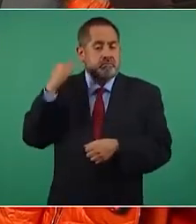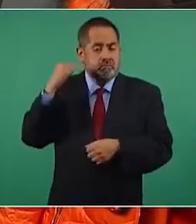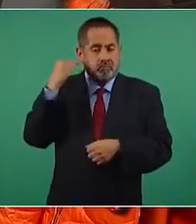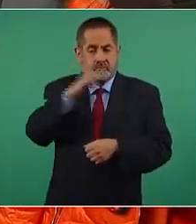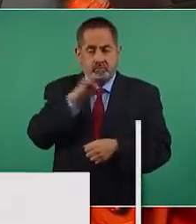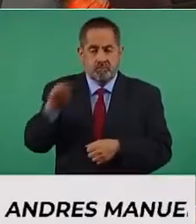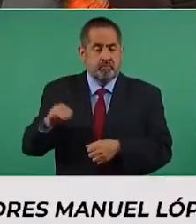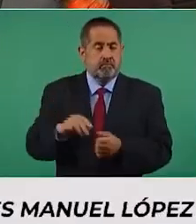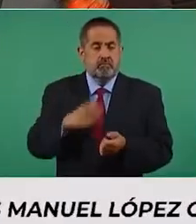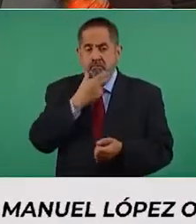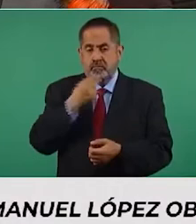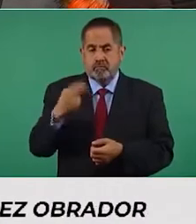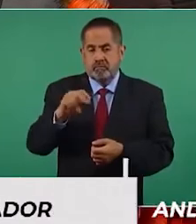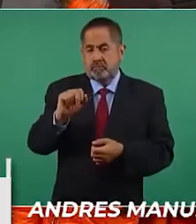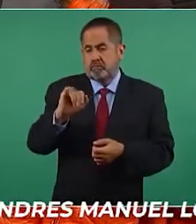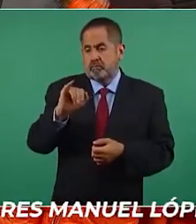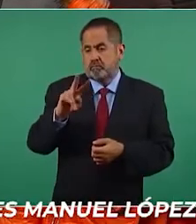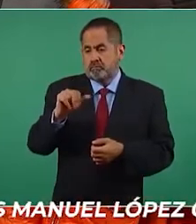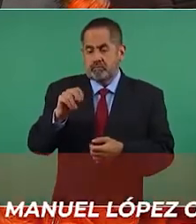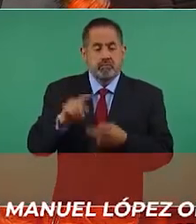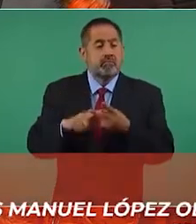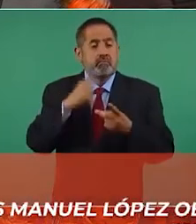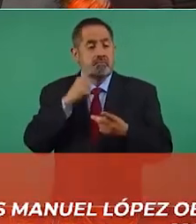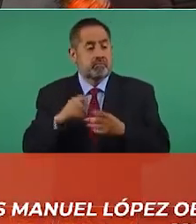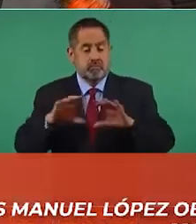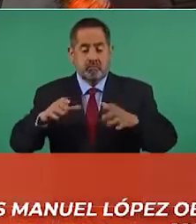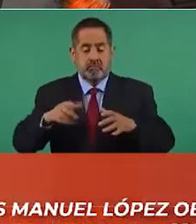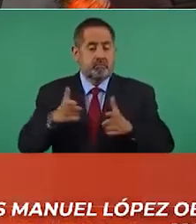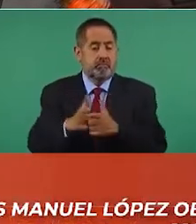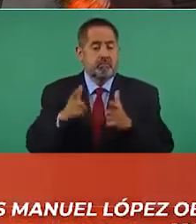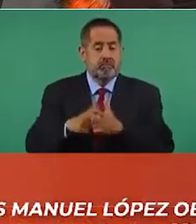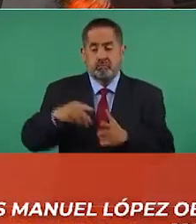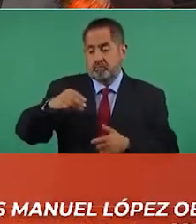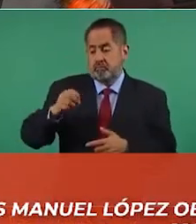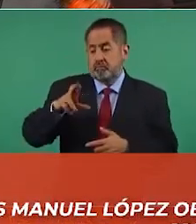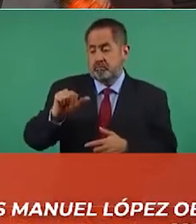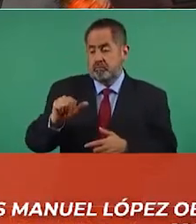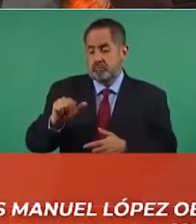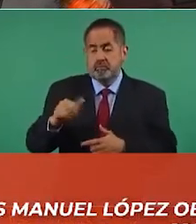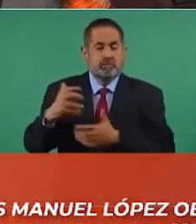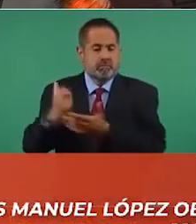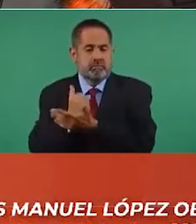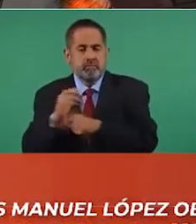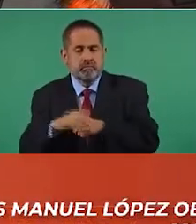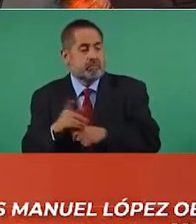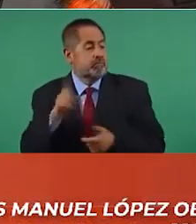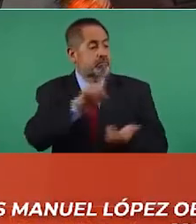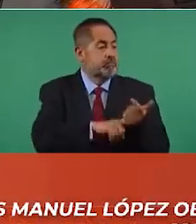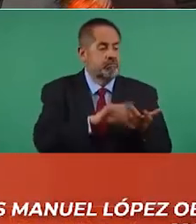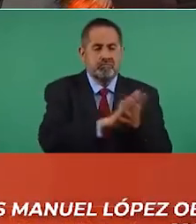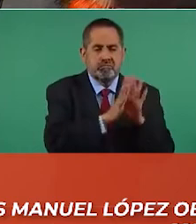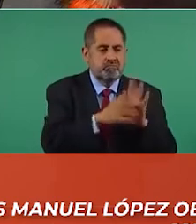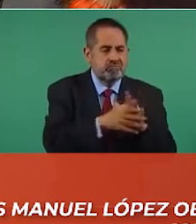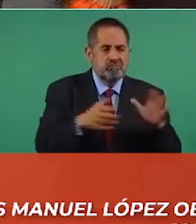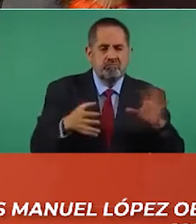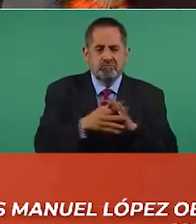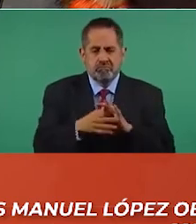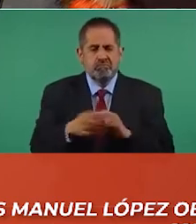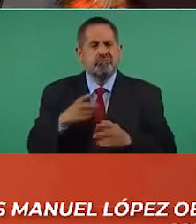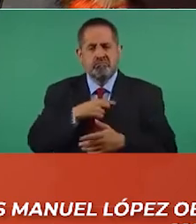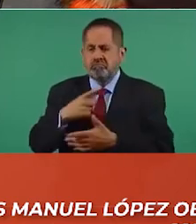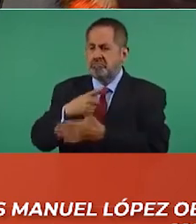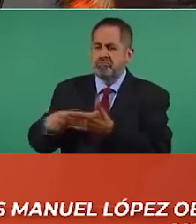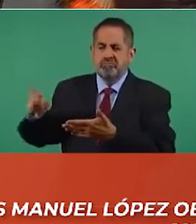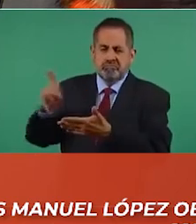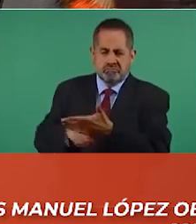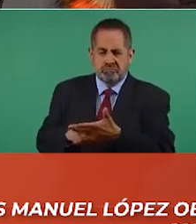Aureoles, decía que Morena ganó en entidad ayudada por el crimen organizado y que tendría que anularse la